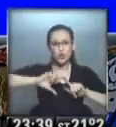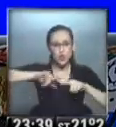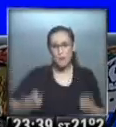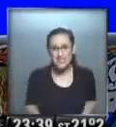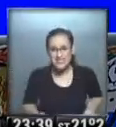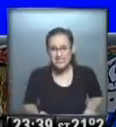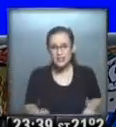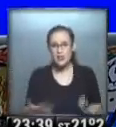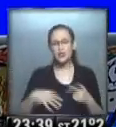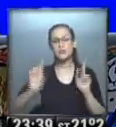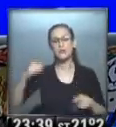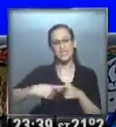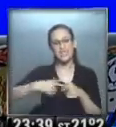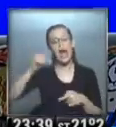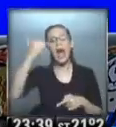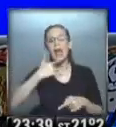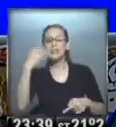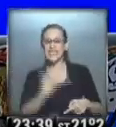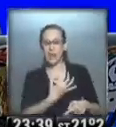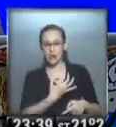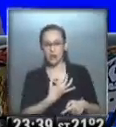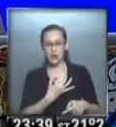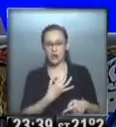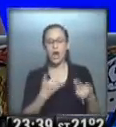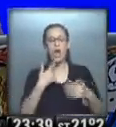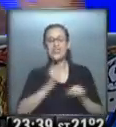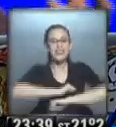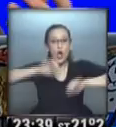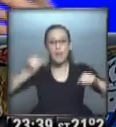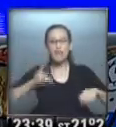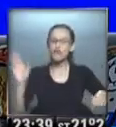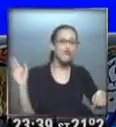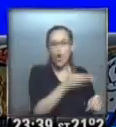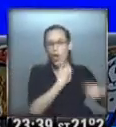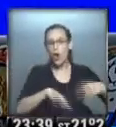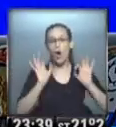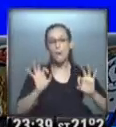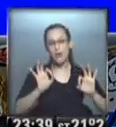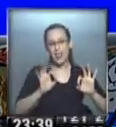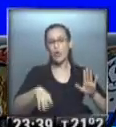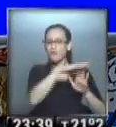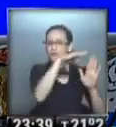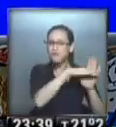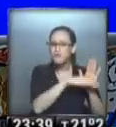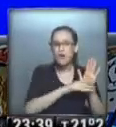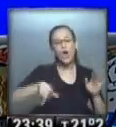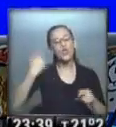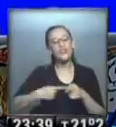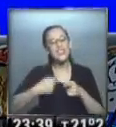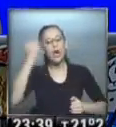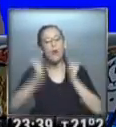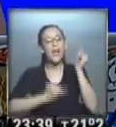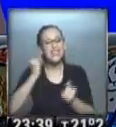Entonces, este festival por ahí tiene esa particularidad de que de repente te anuncian toda la programación completa cuando a veces en otros festivales te van